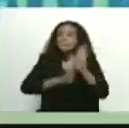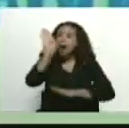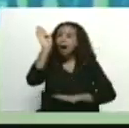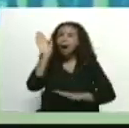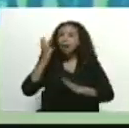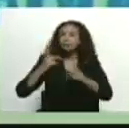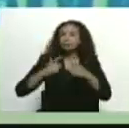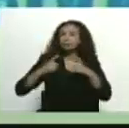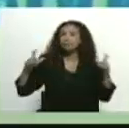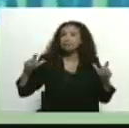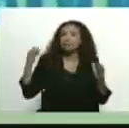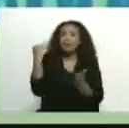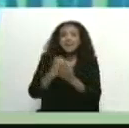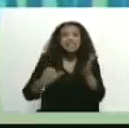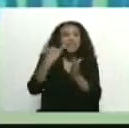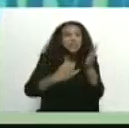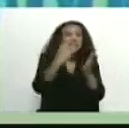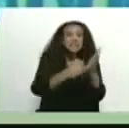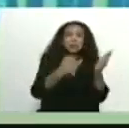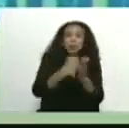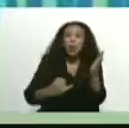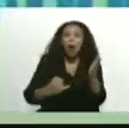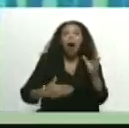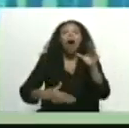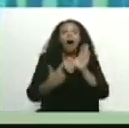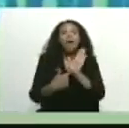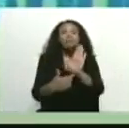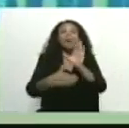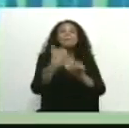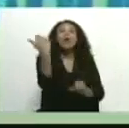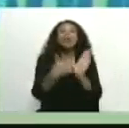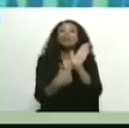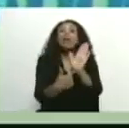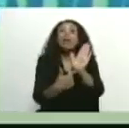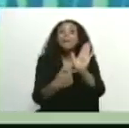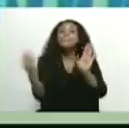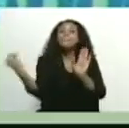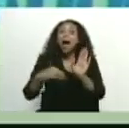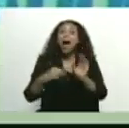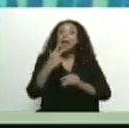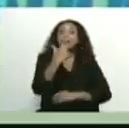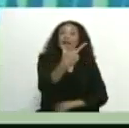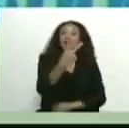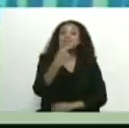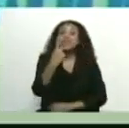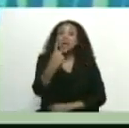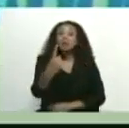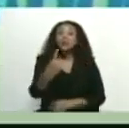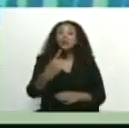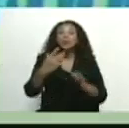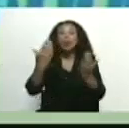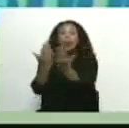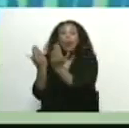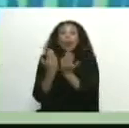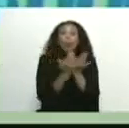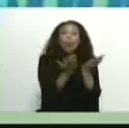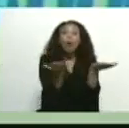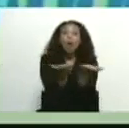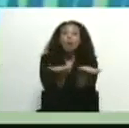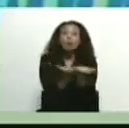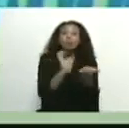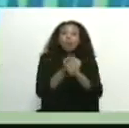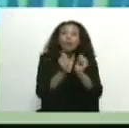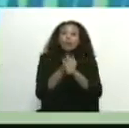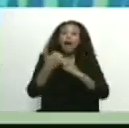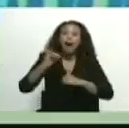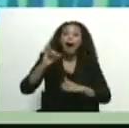matrícula, se convierte en el modelo para las demás 31 unidades educativas de talento deportivo